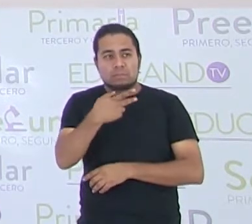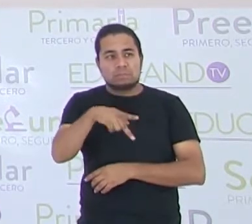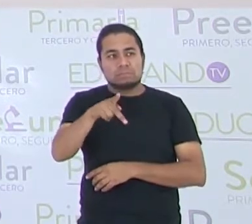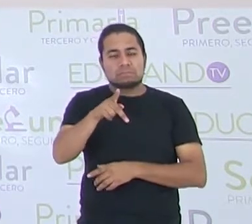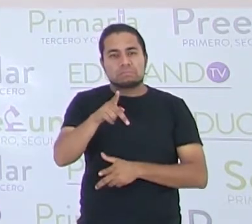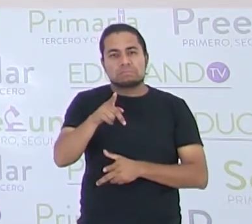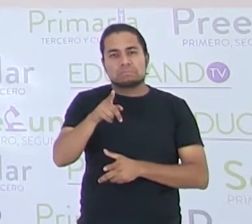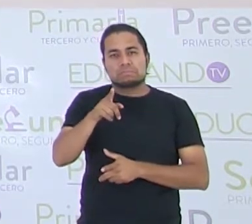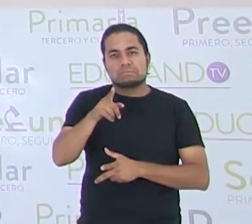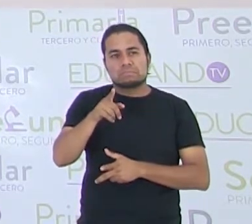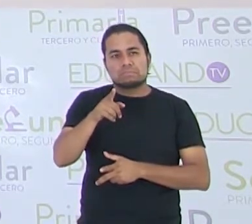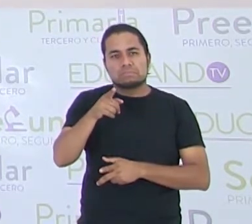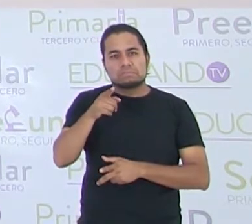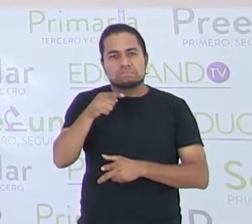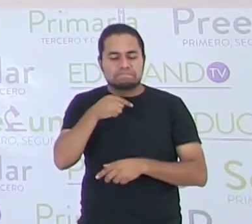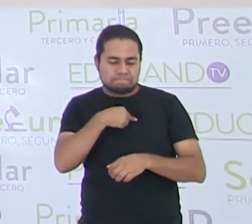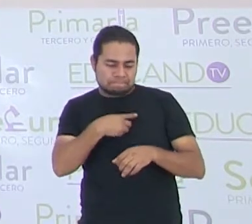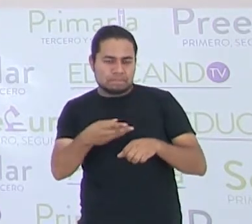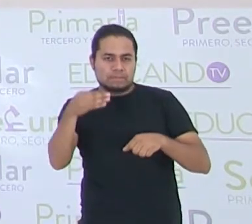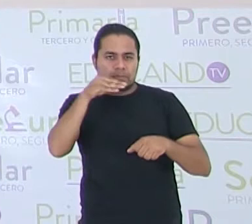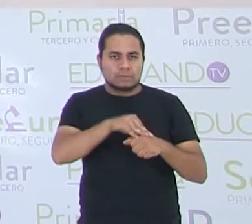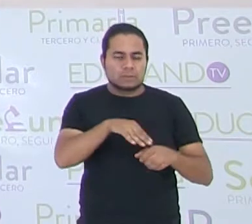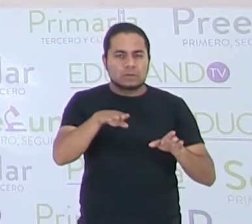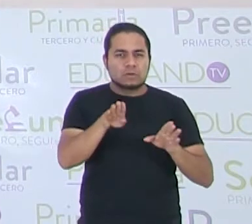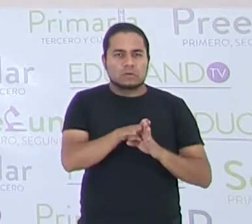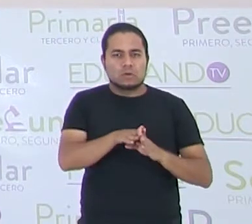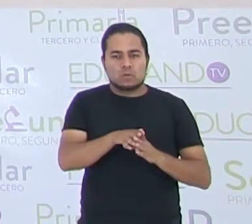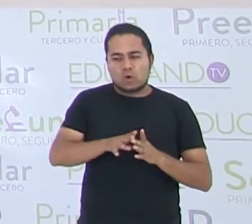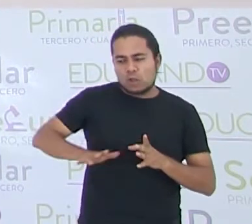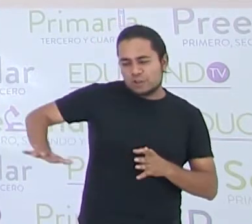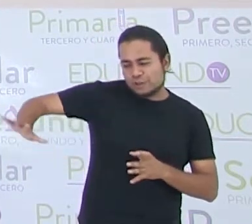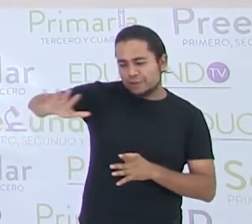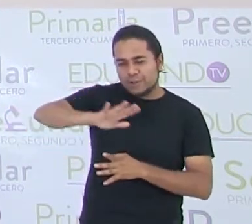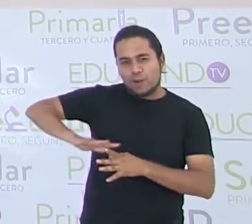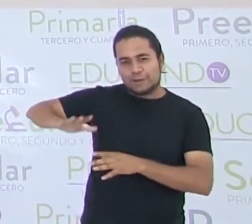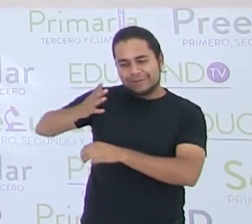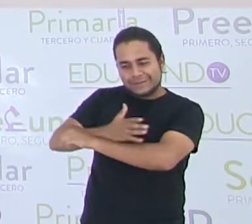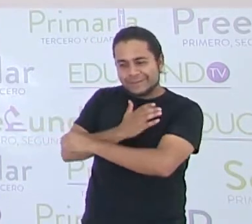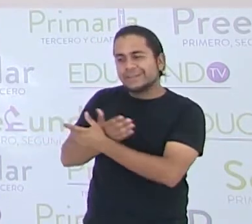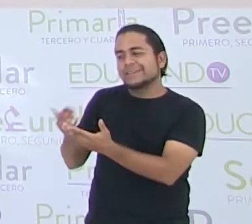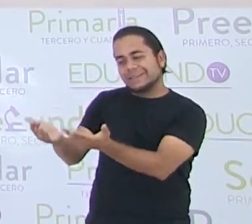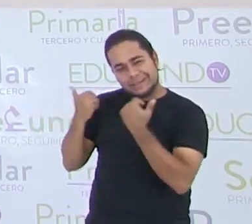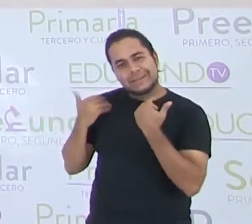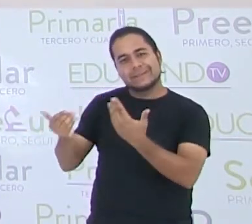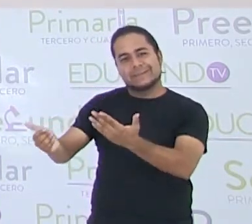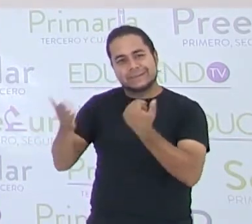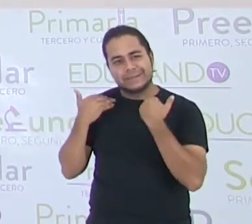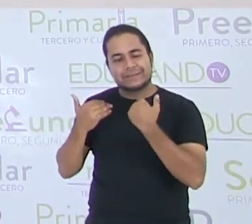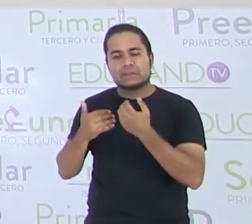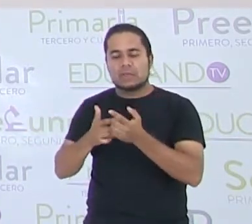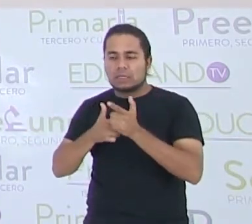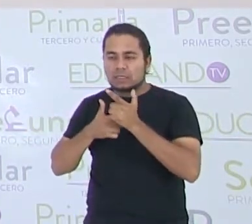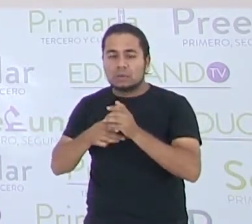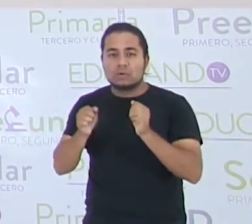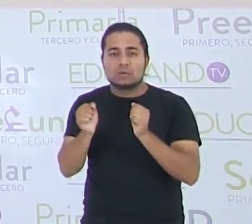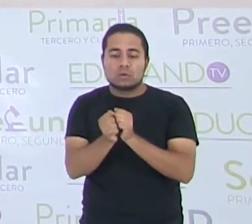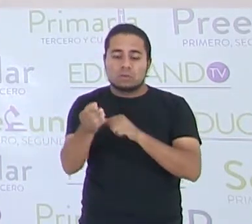parece que agreguemos que involucró a todos sus compañeros? Seguimos entonces con el